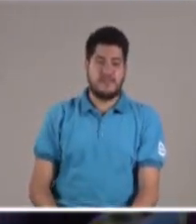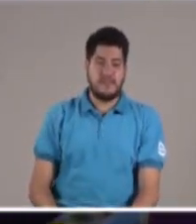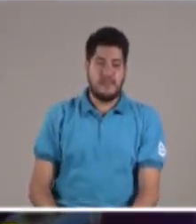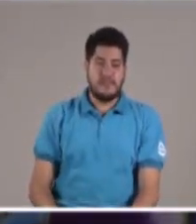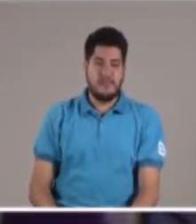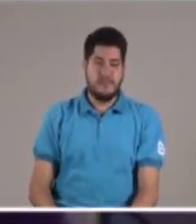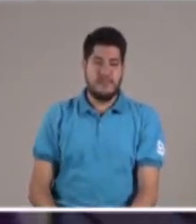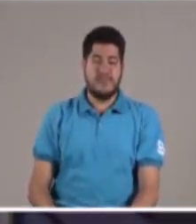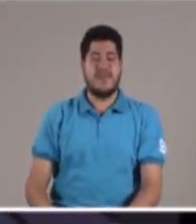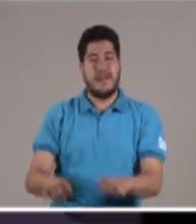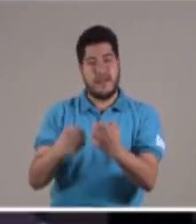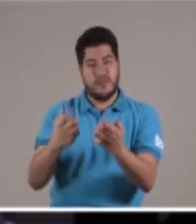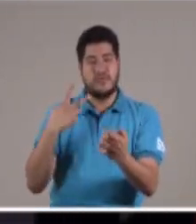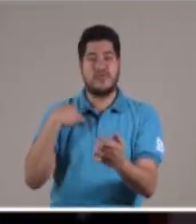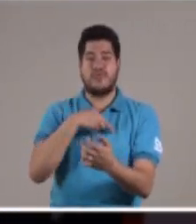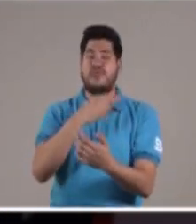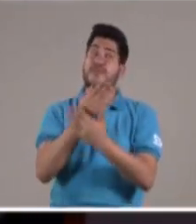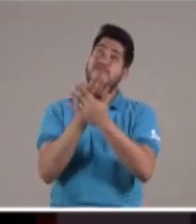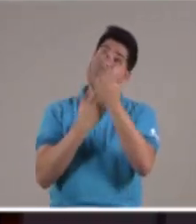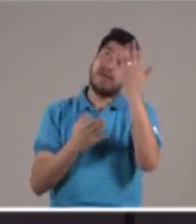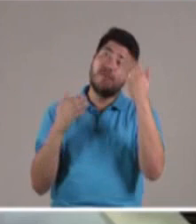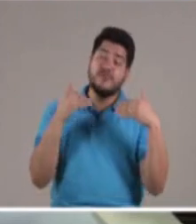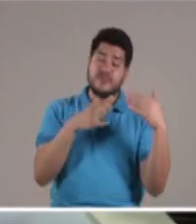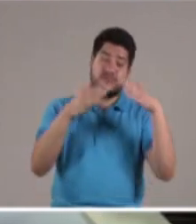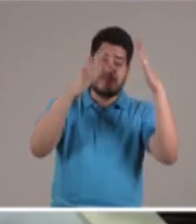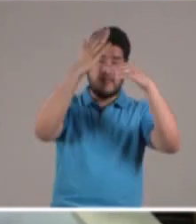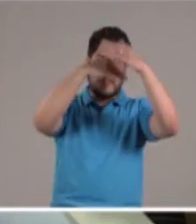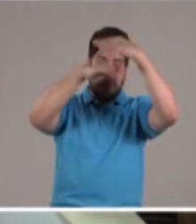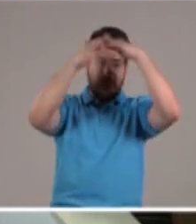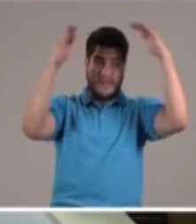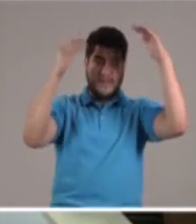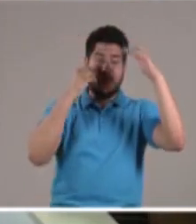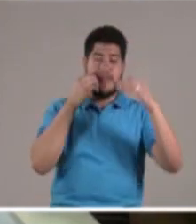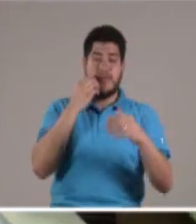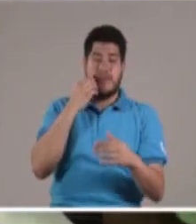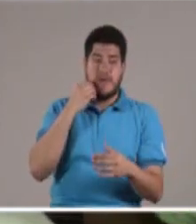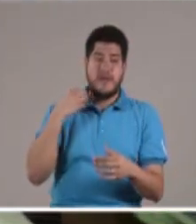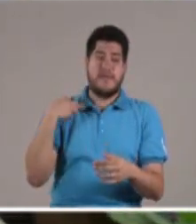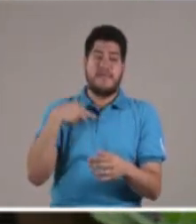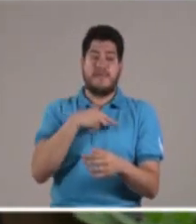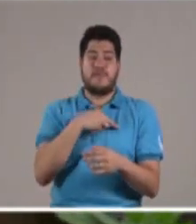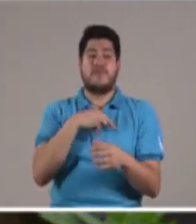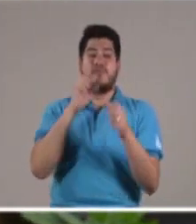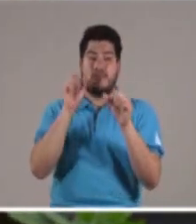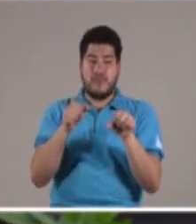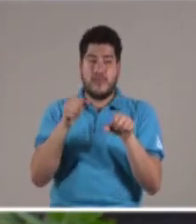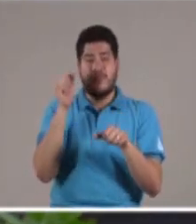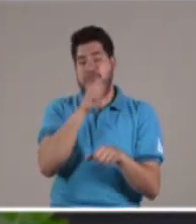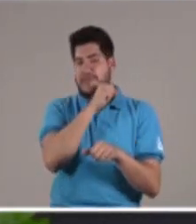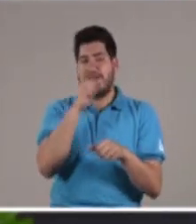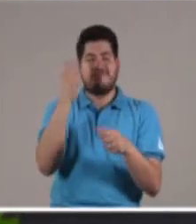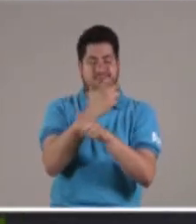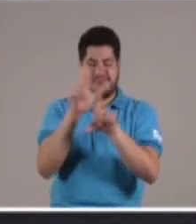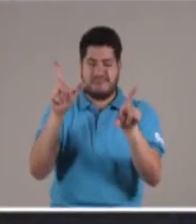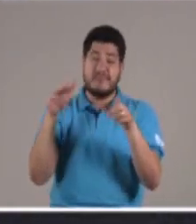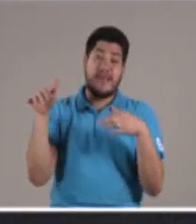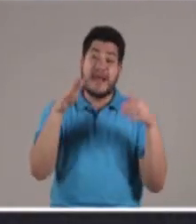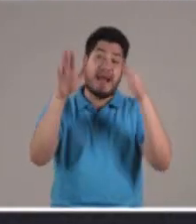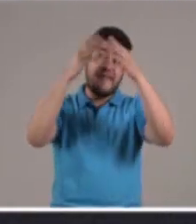Entonces vamos Camino al cielo y podemos cantar con libertad Camino al Cielo Yo